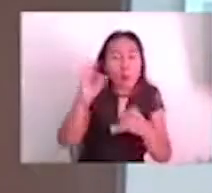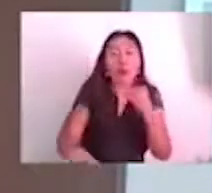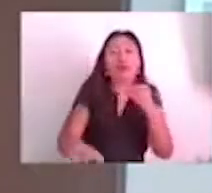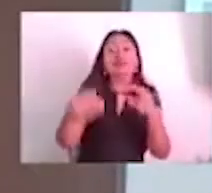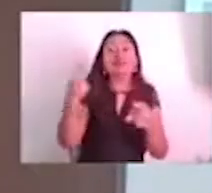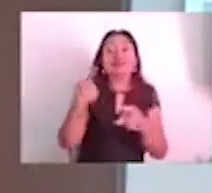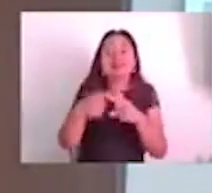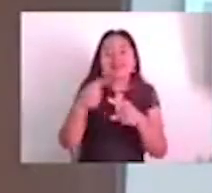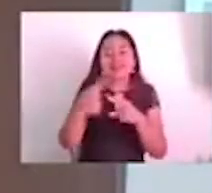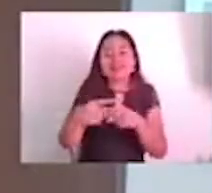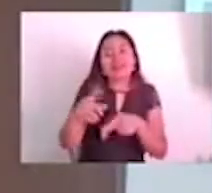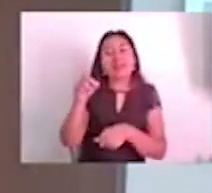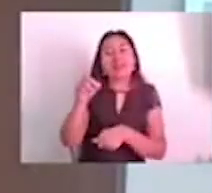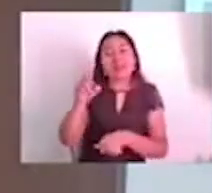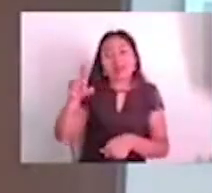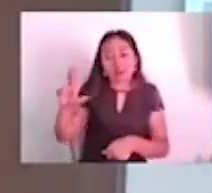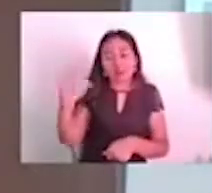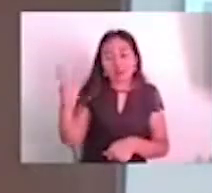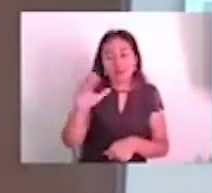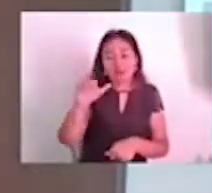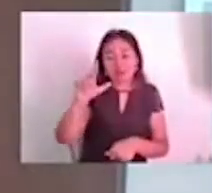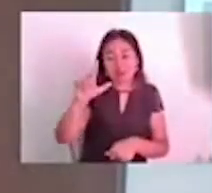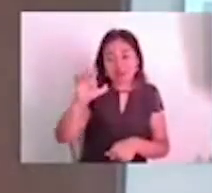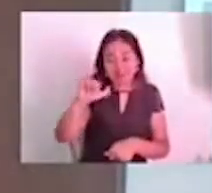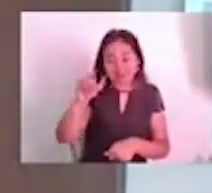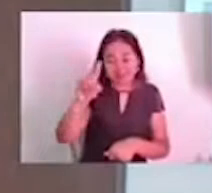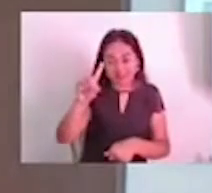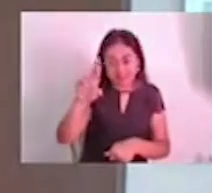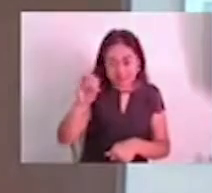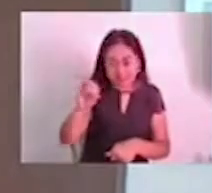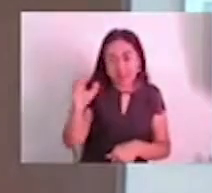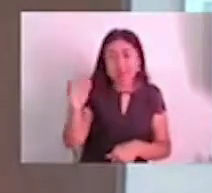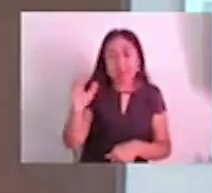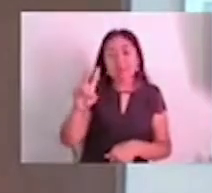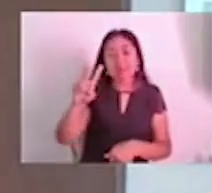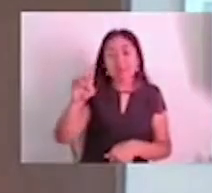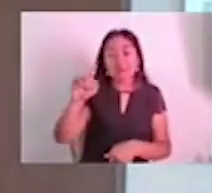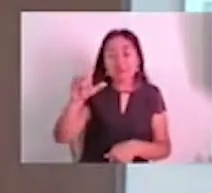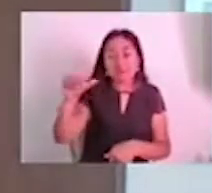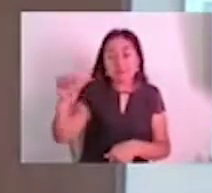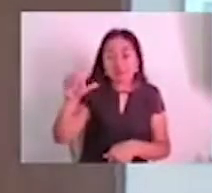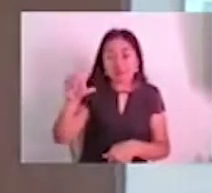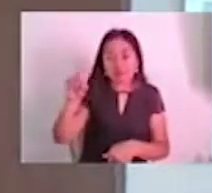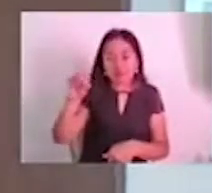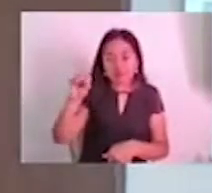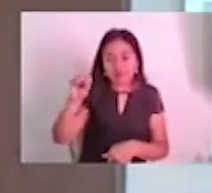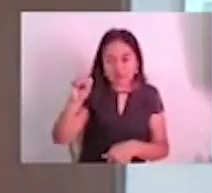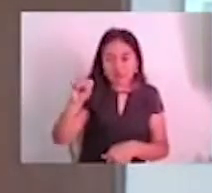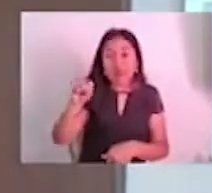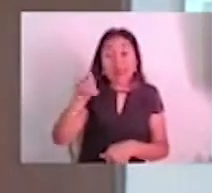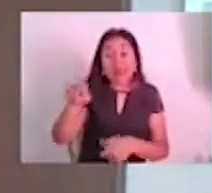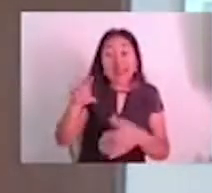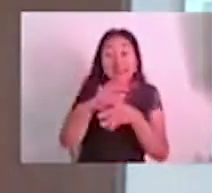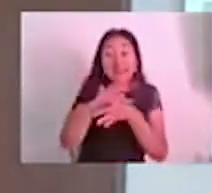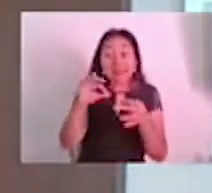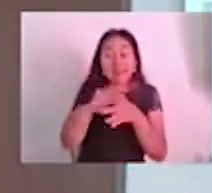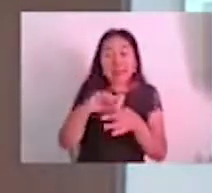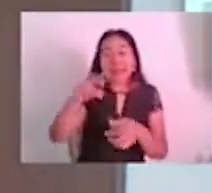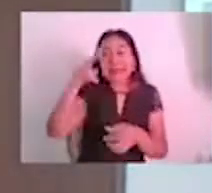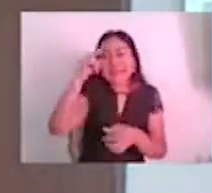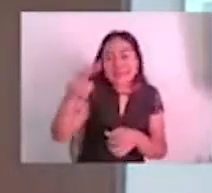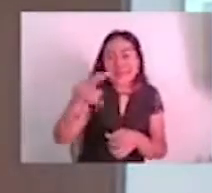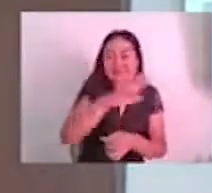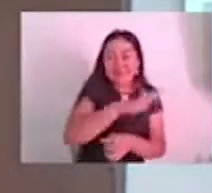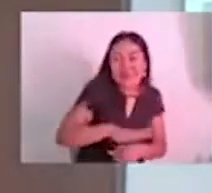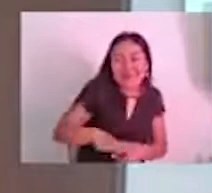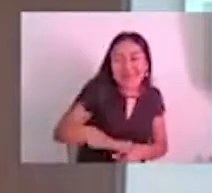del doctor Alejandro Villalobos. Y Alejandro nos va a hablar de México Tenochtitlan como resumen del urbanismo